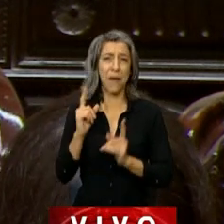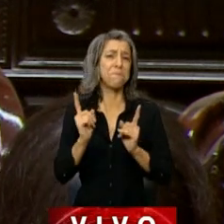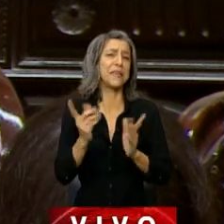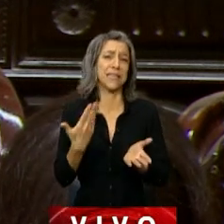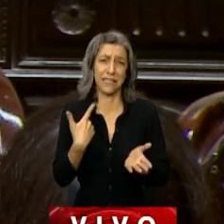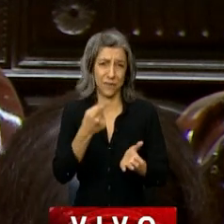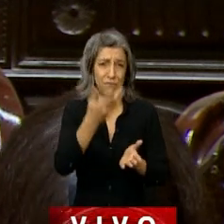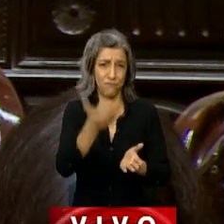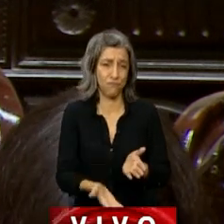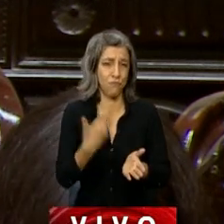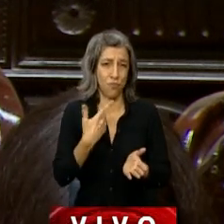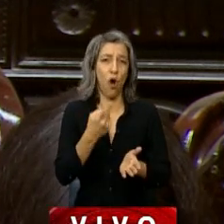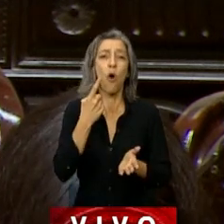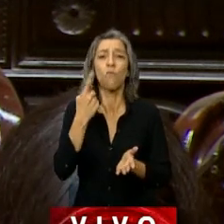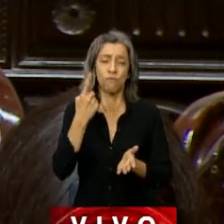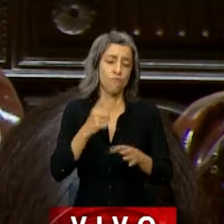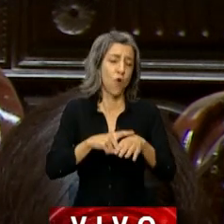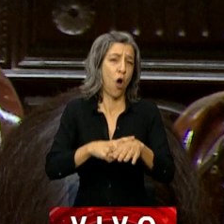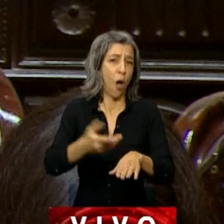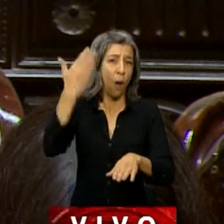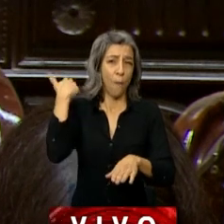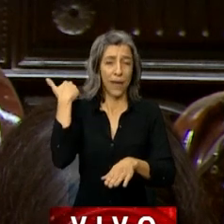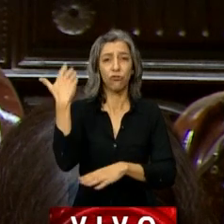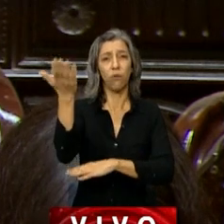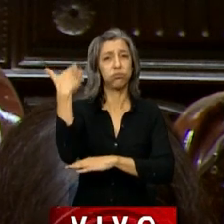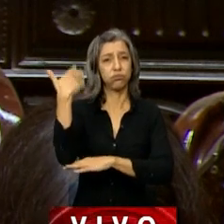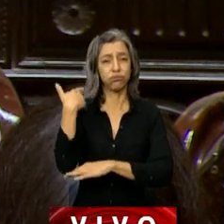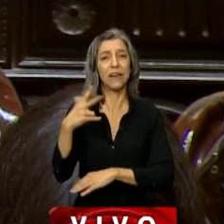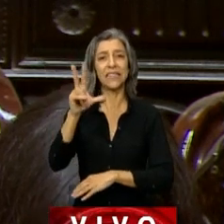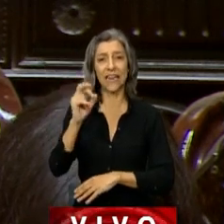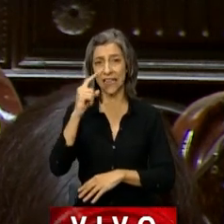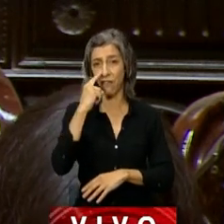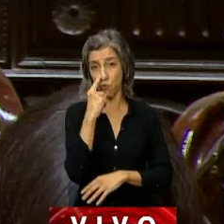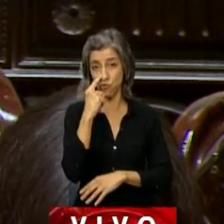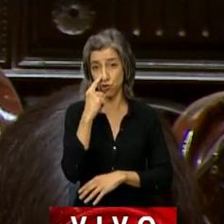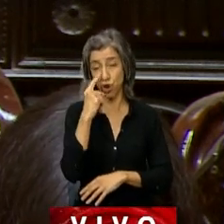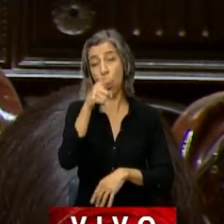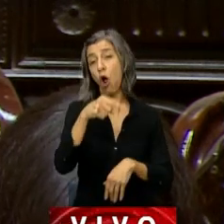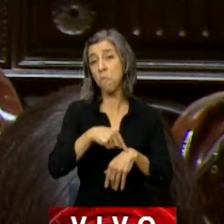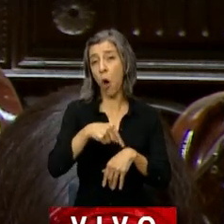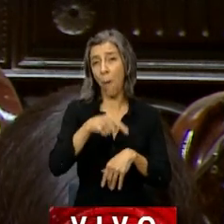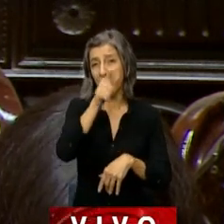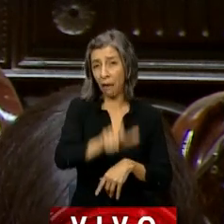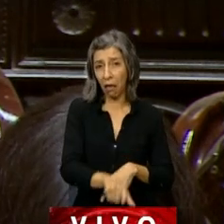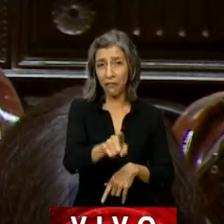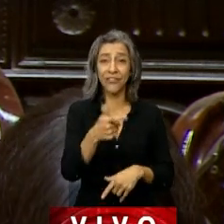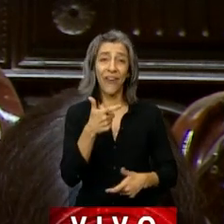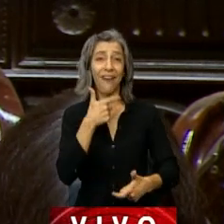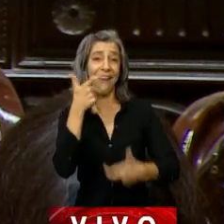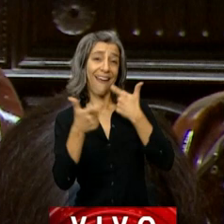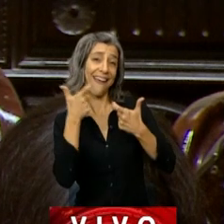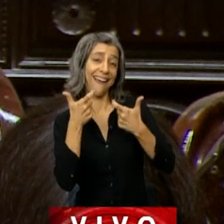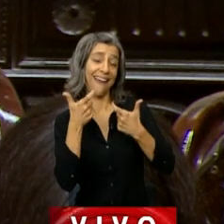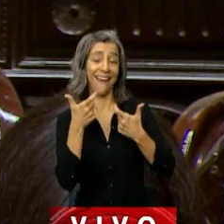de junio en una conferencia tomó a la ligera, en forma graciosa,